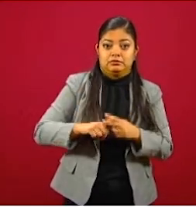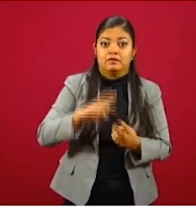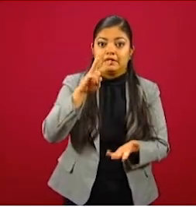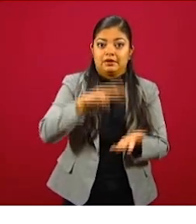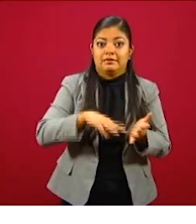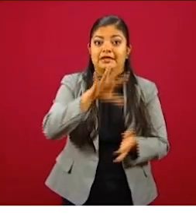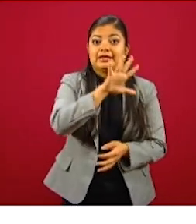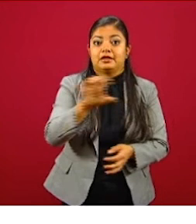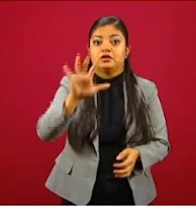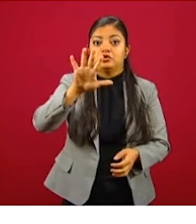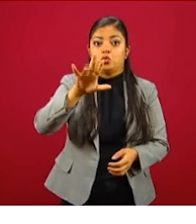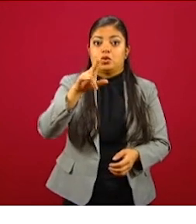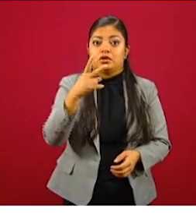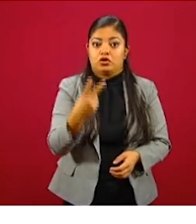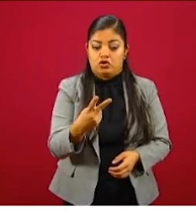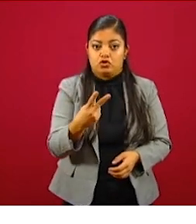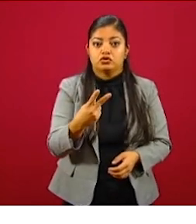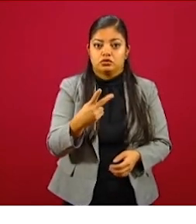de inicio,